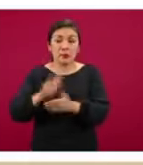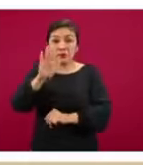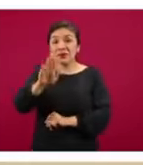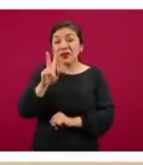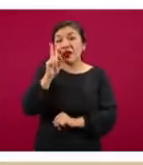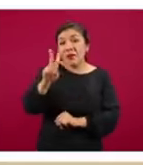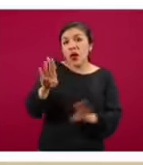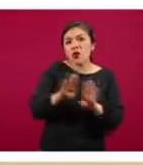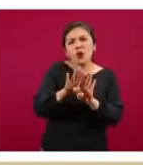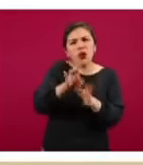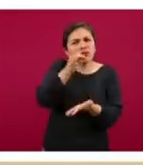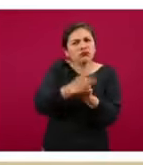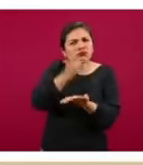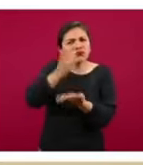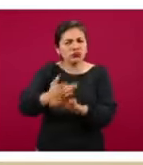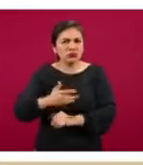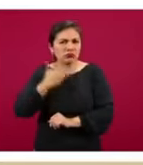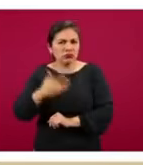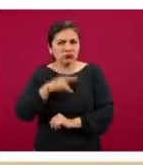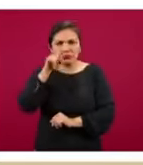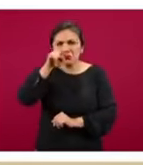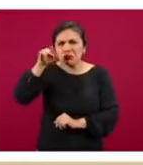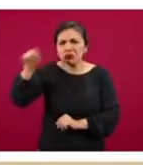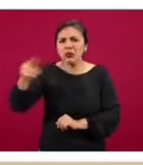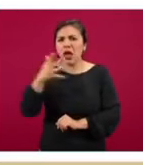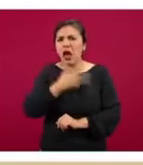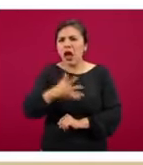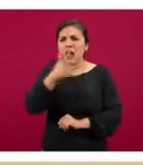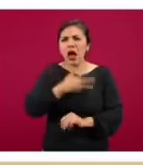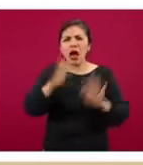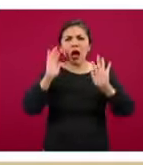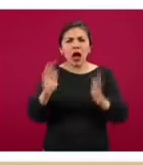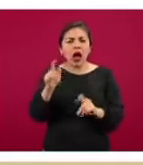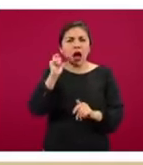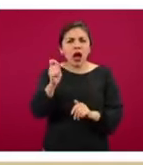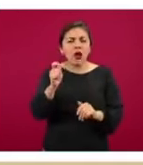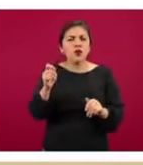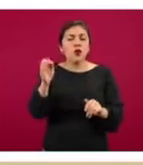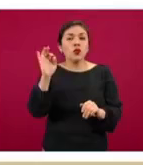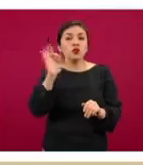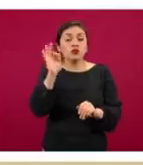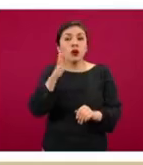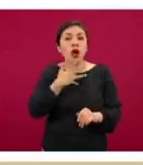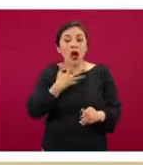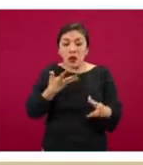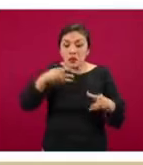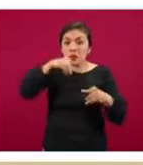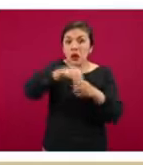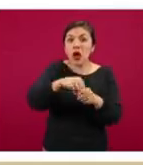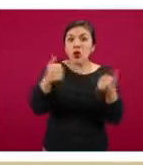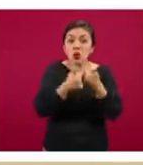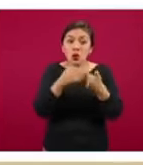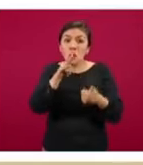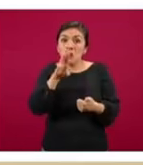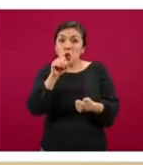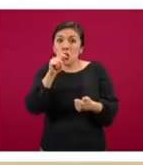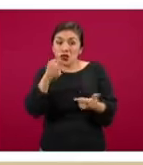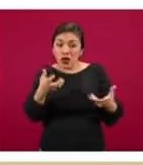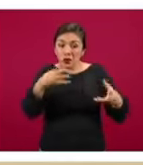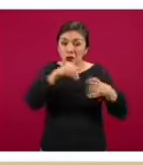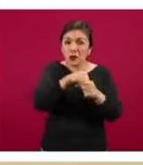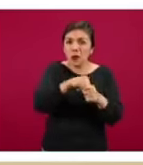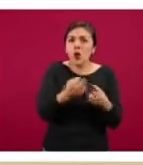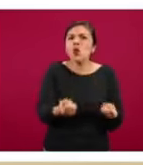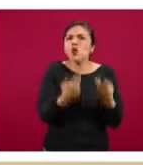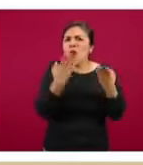el hecho de identificar que estos casos a su vez están en su momento integrados en un brote y cuántos de